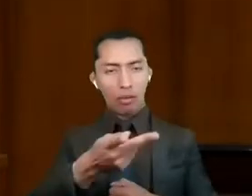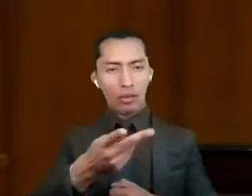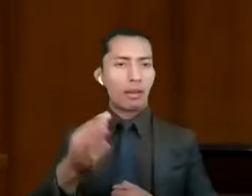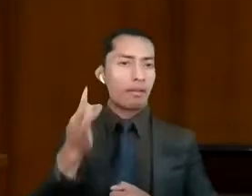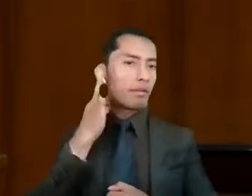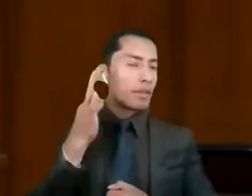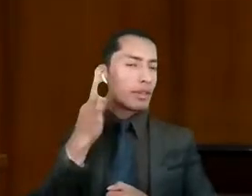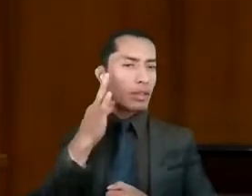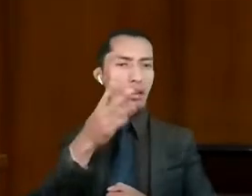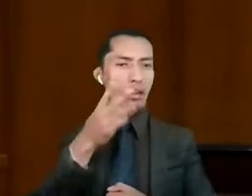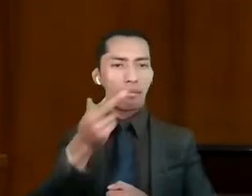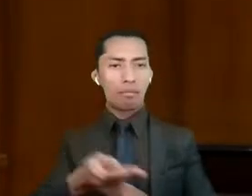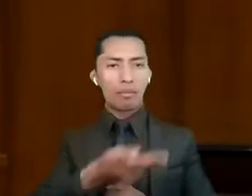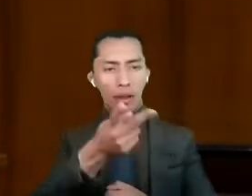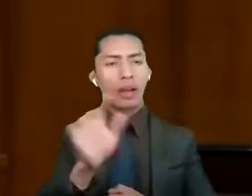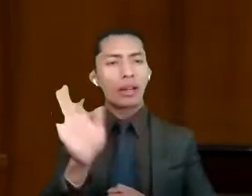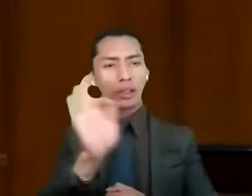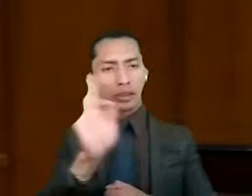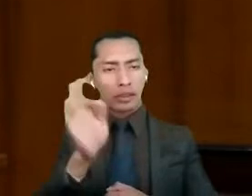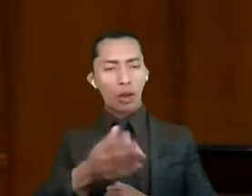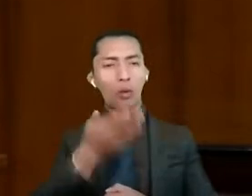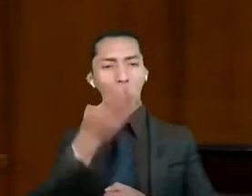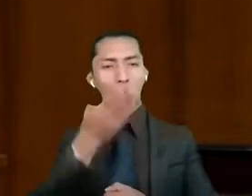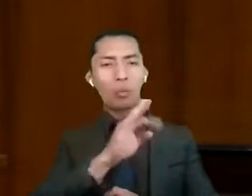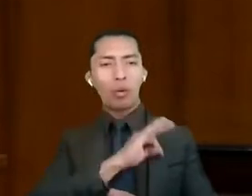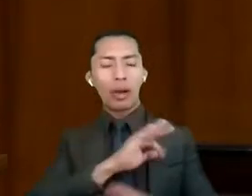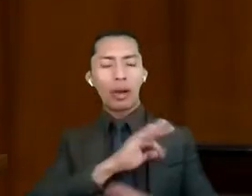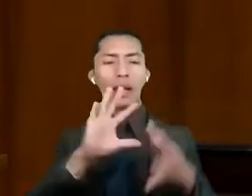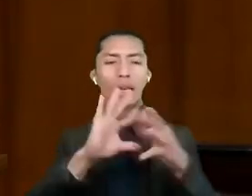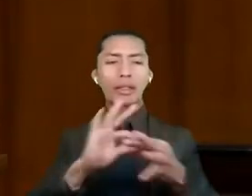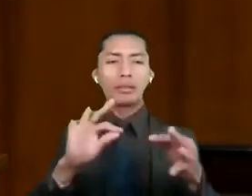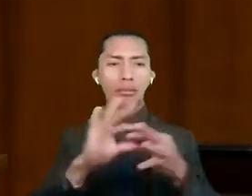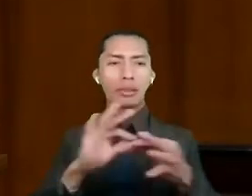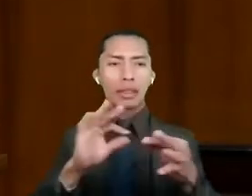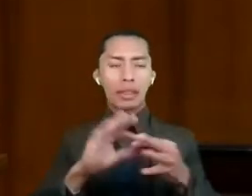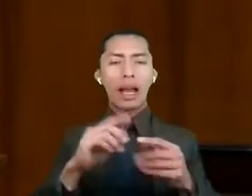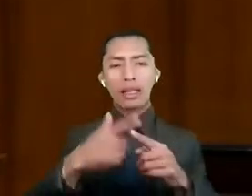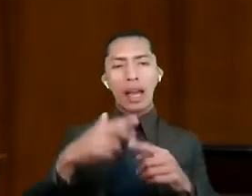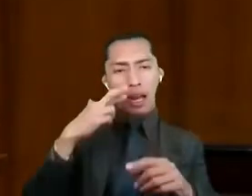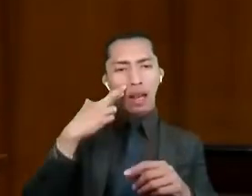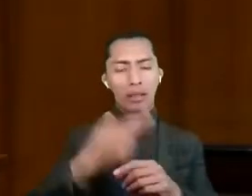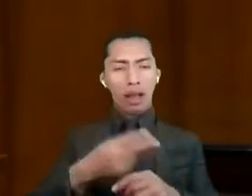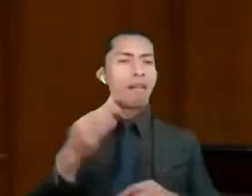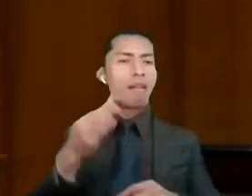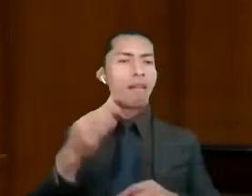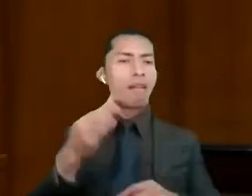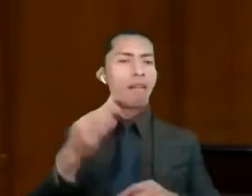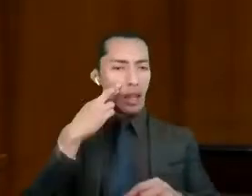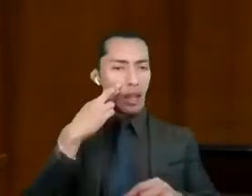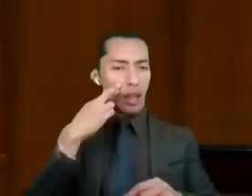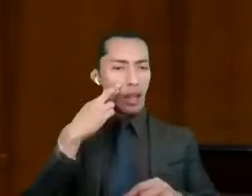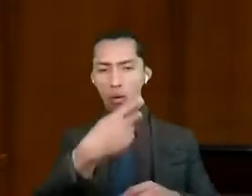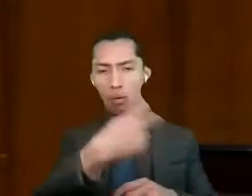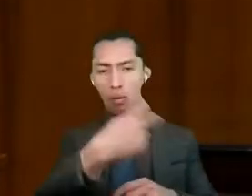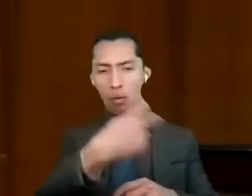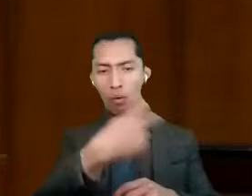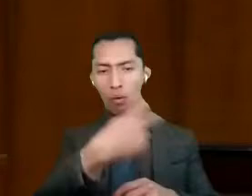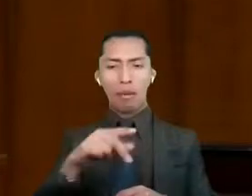tal vez usted podrá comentarnos, es competencia de la fiscalía, sí, pero también es parte de la